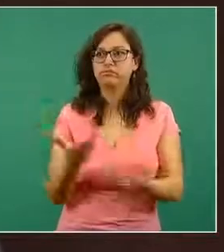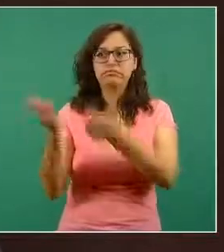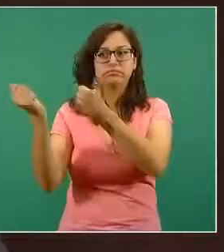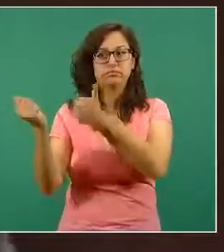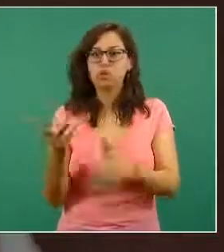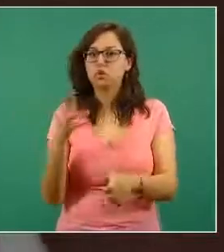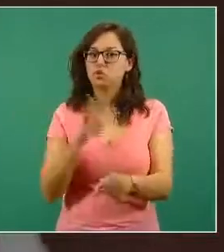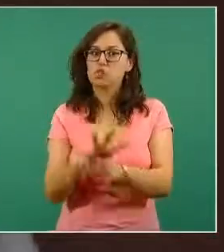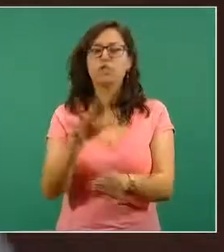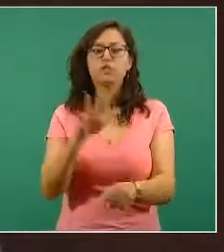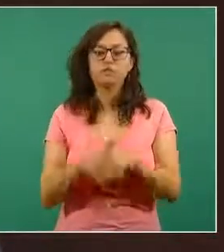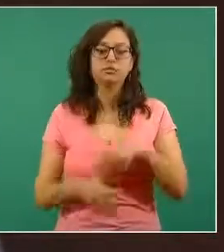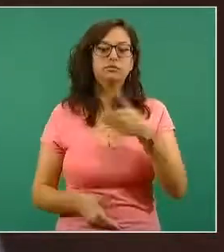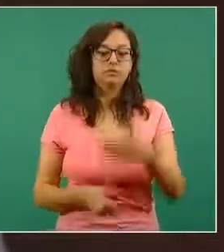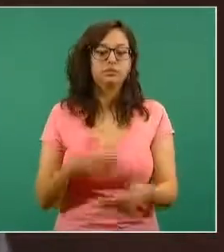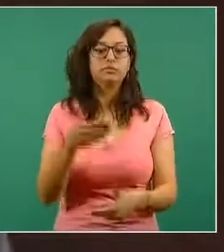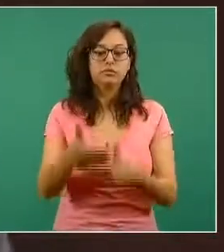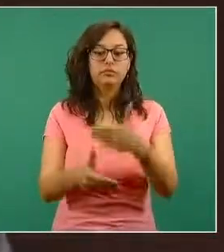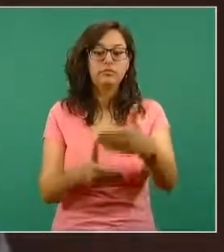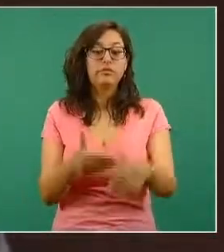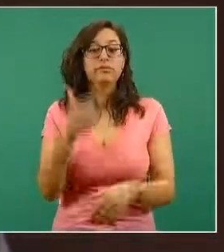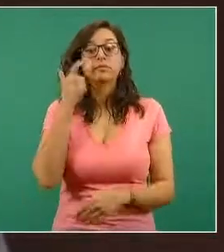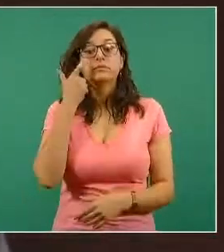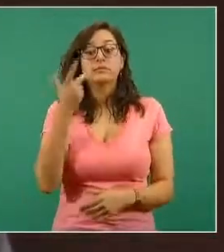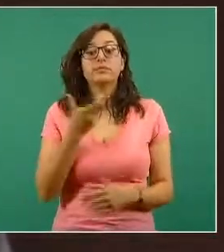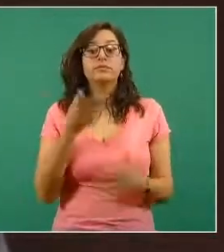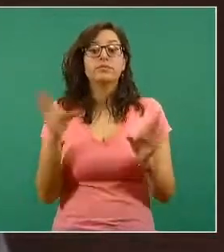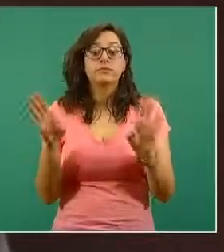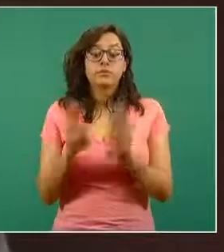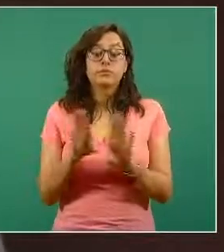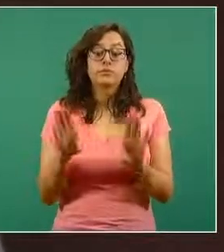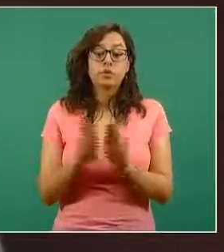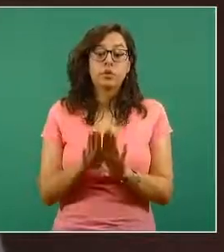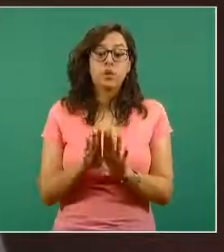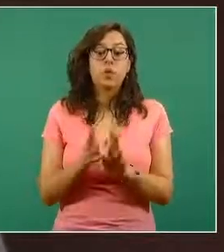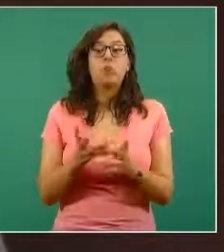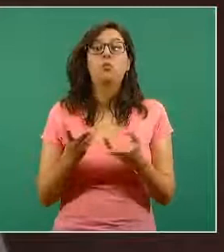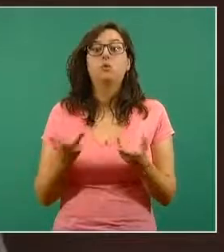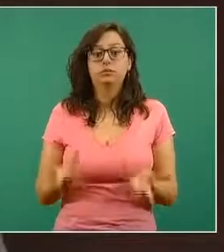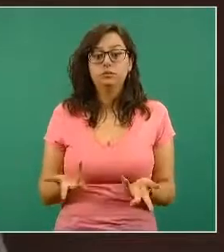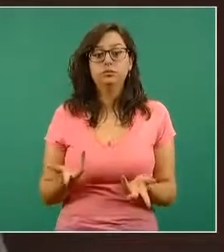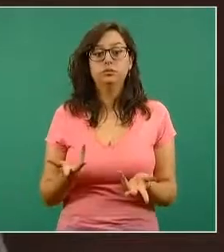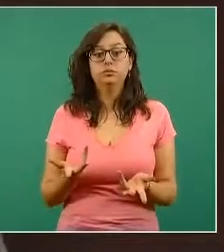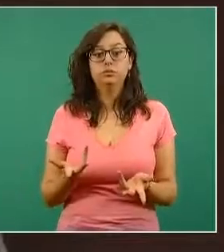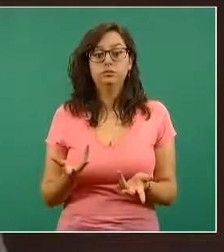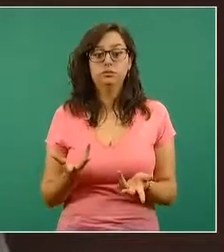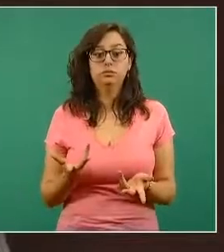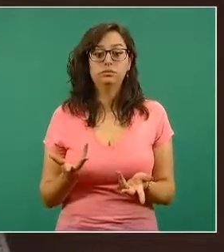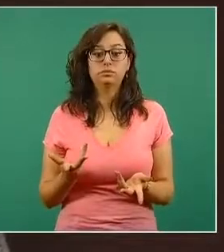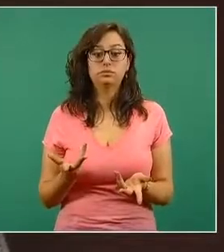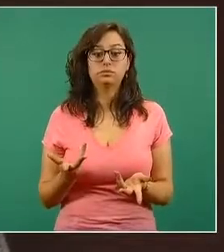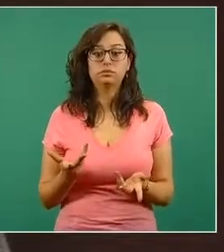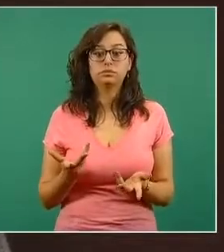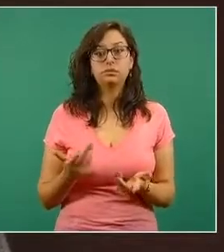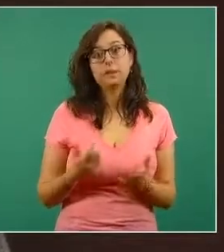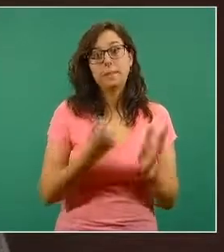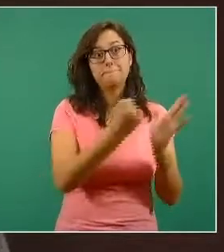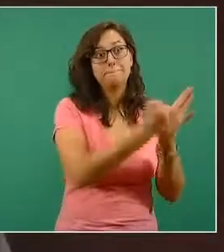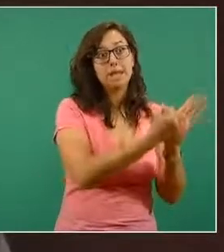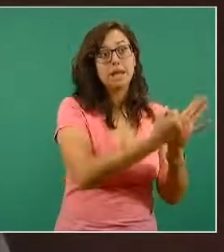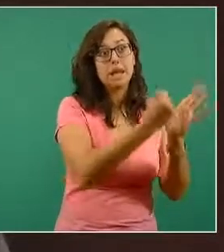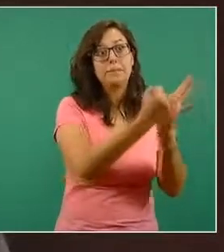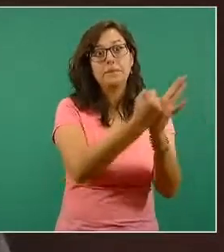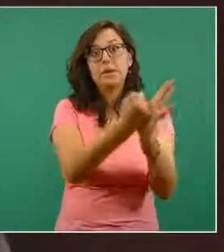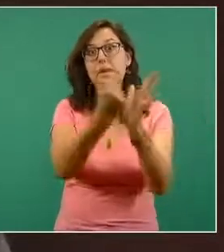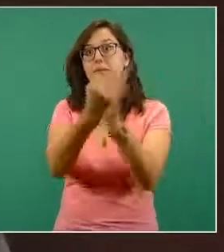adquiriendo, y se tendrá que ir viendo la forma de cómo responden, cómo vemos de la proveeduría en cada una de